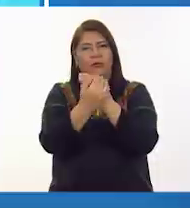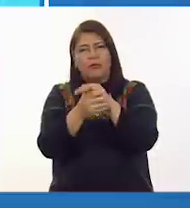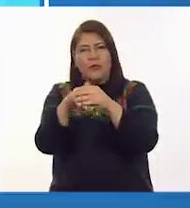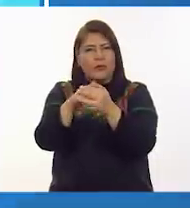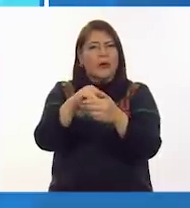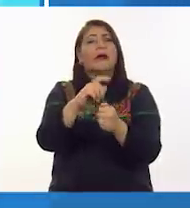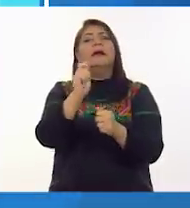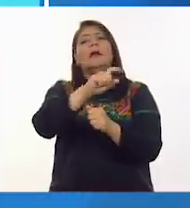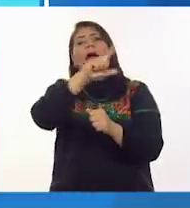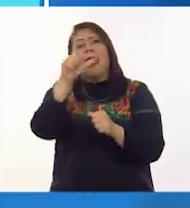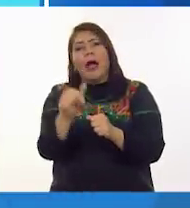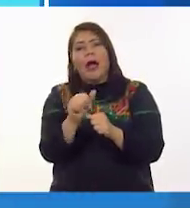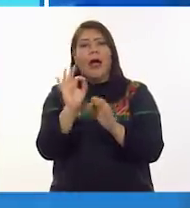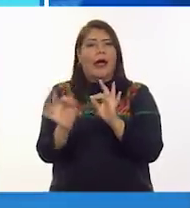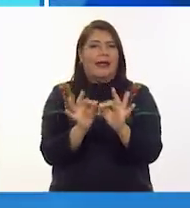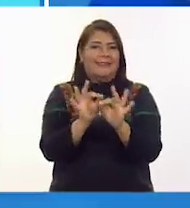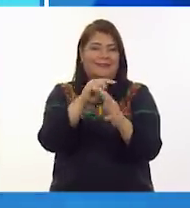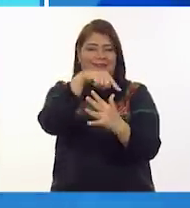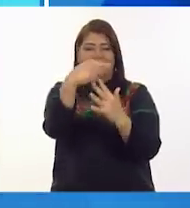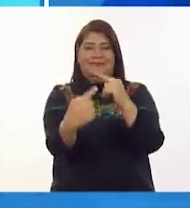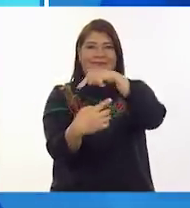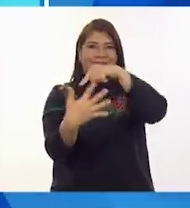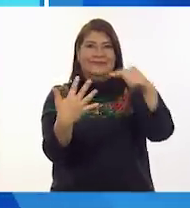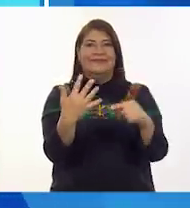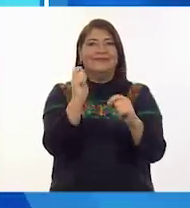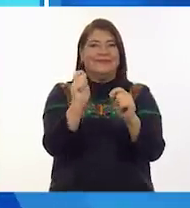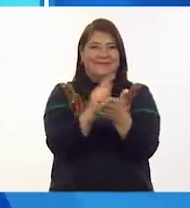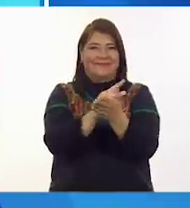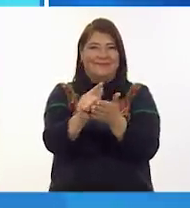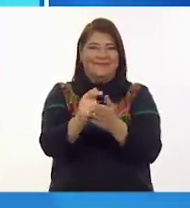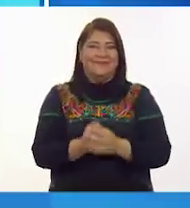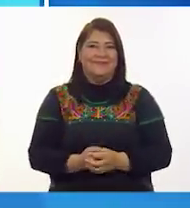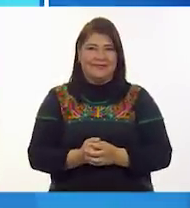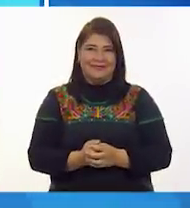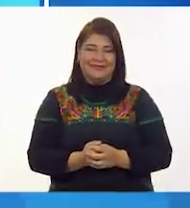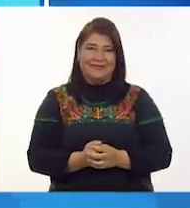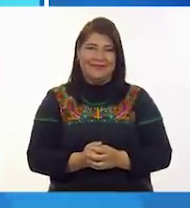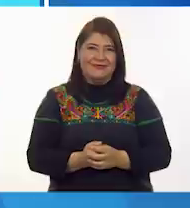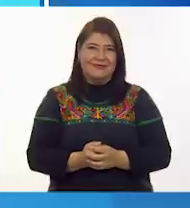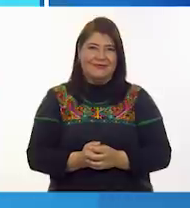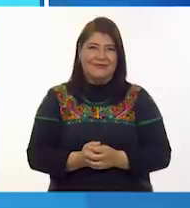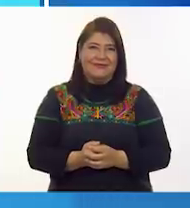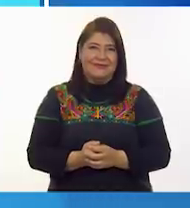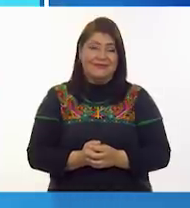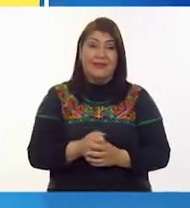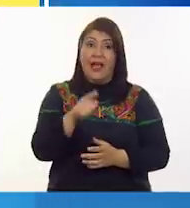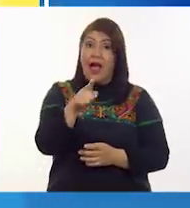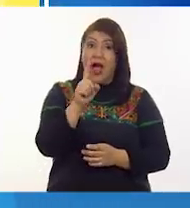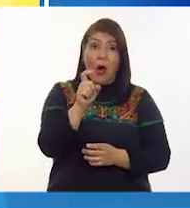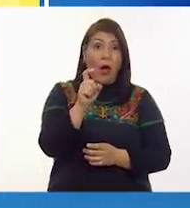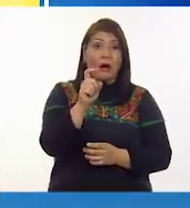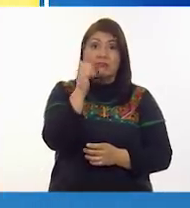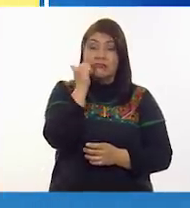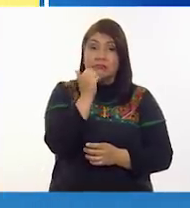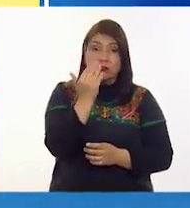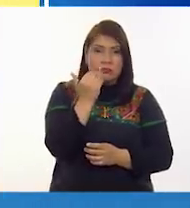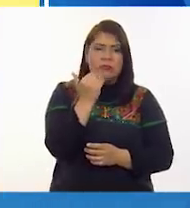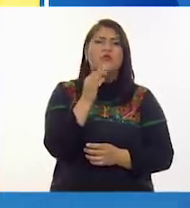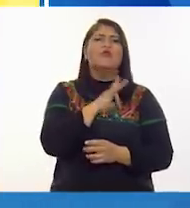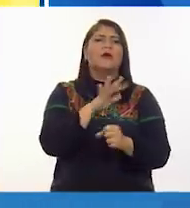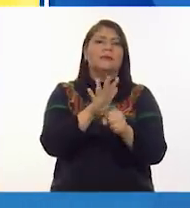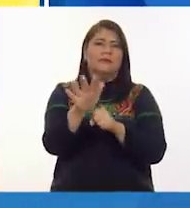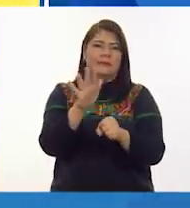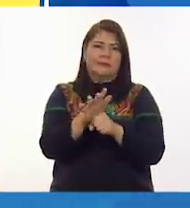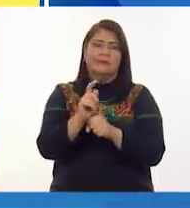Sécalas con una toalla. ¡Y listo! ¡Tus manos están limpias! Si no tienes agua y jabón,